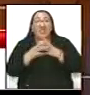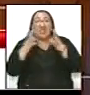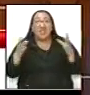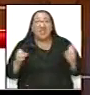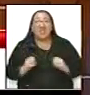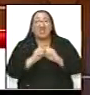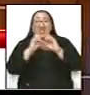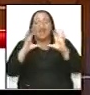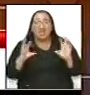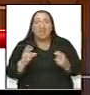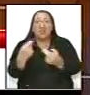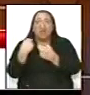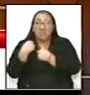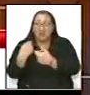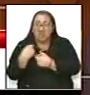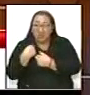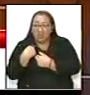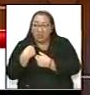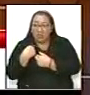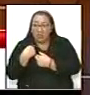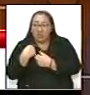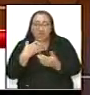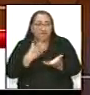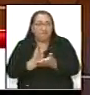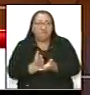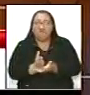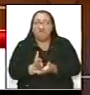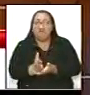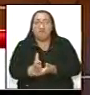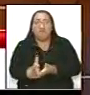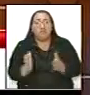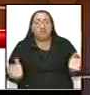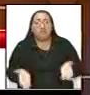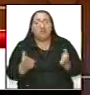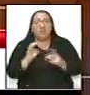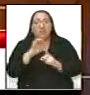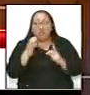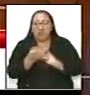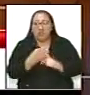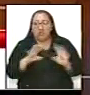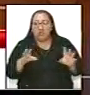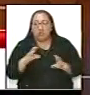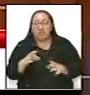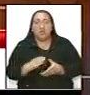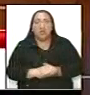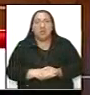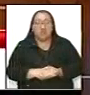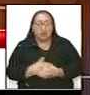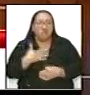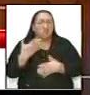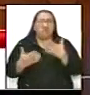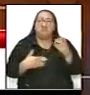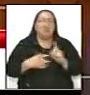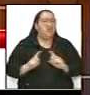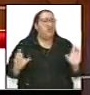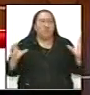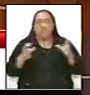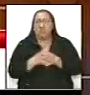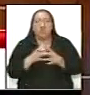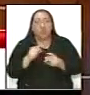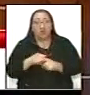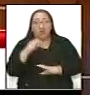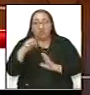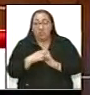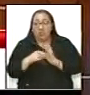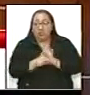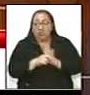clara y la responsable determinación de promover la cultura sin mezquindad. Y en el marco de este proyecto